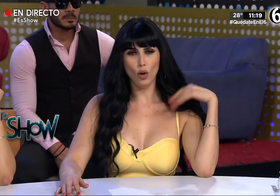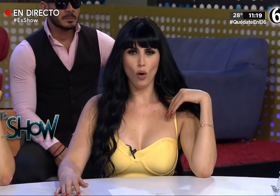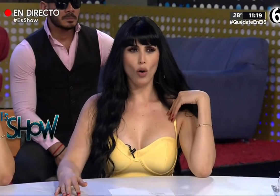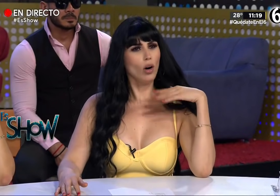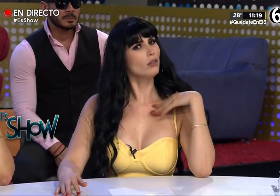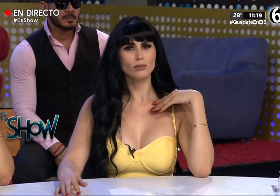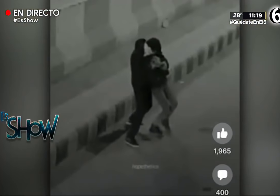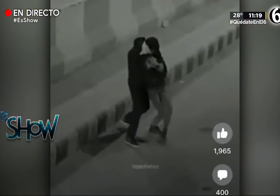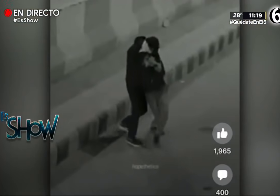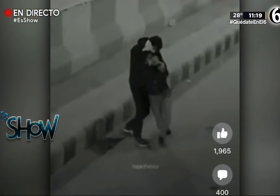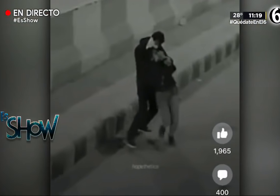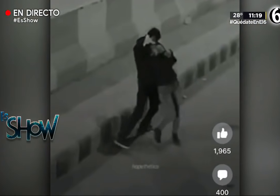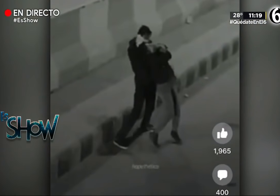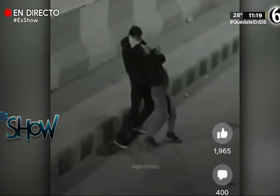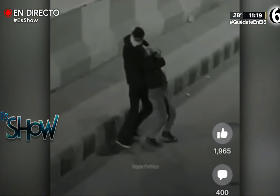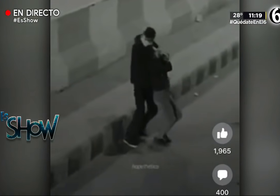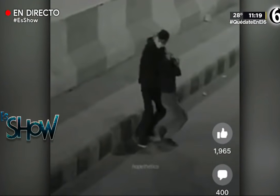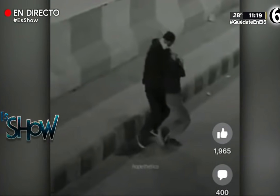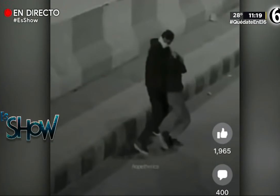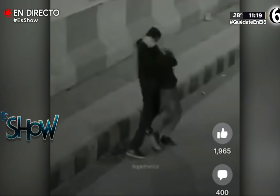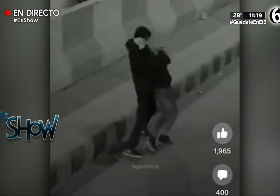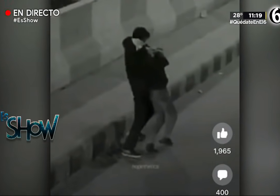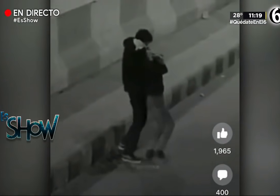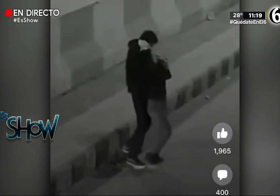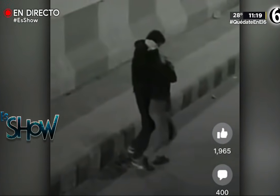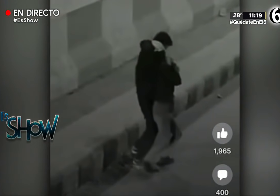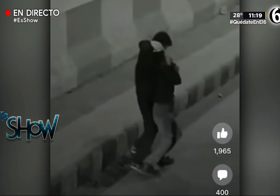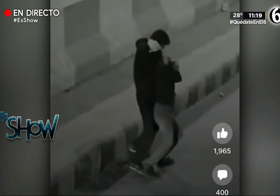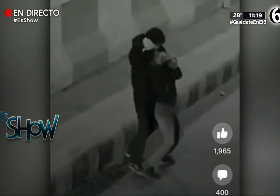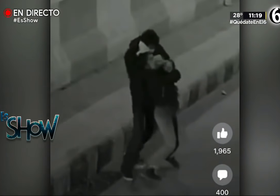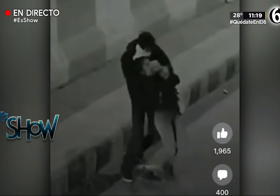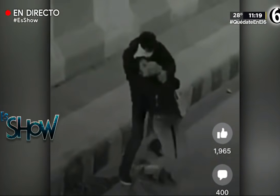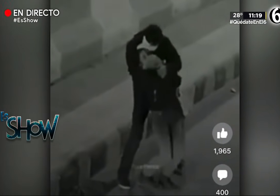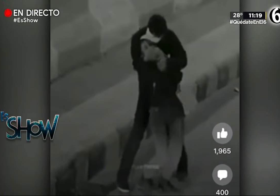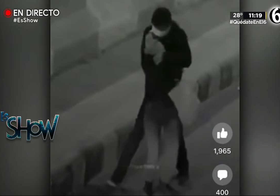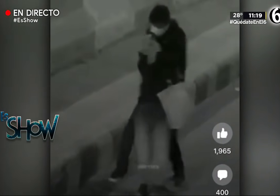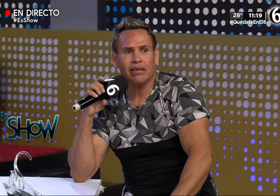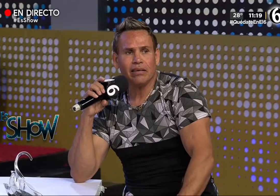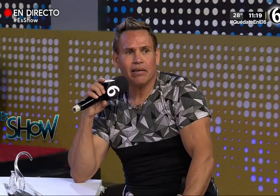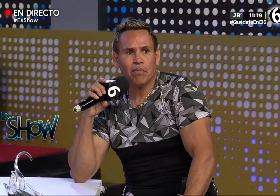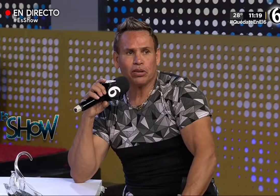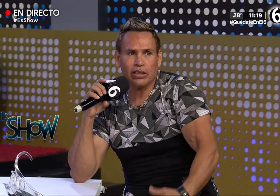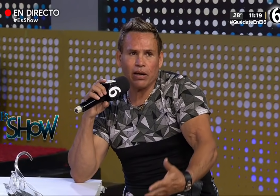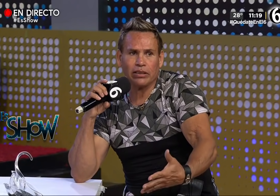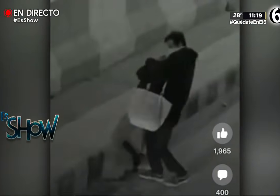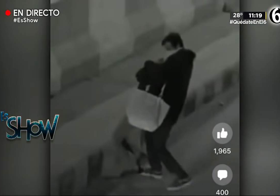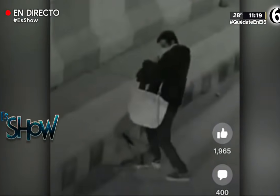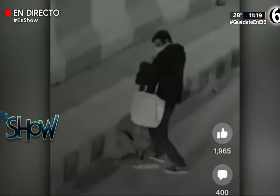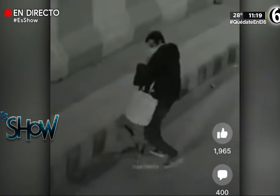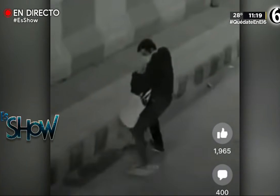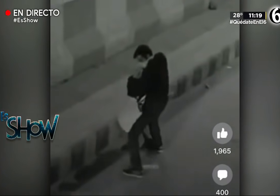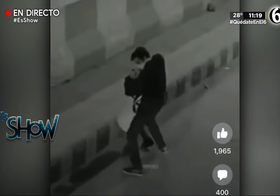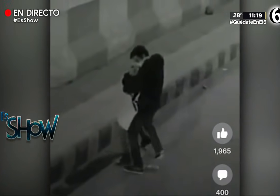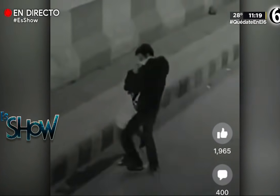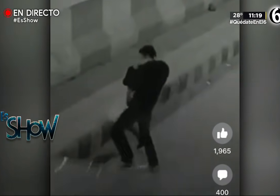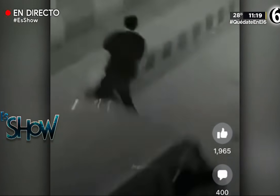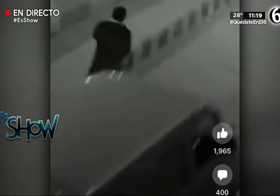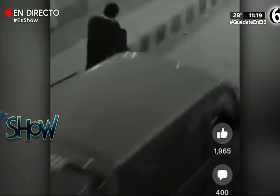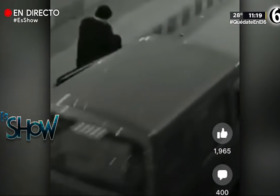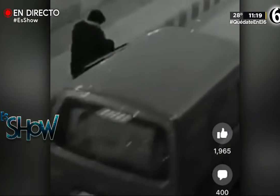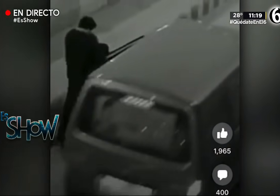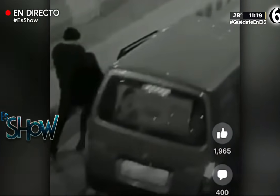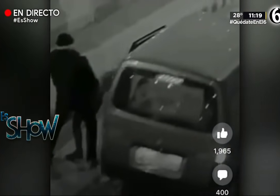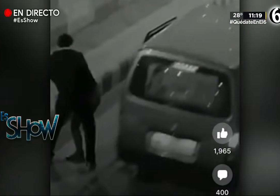que le pase algo a la mujer. ¡Qué miedo! Hay mujeres que están enfermas, que tienen, pues sí, o sea, que no están... Como Rubí, si